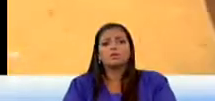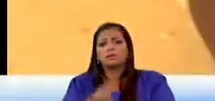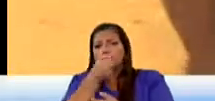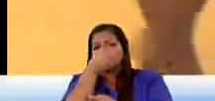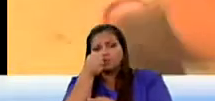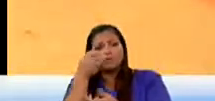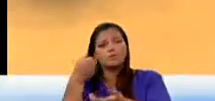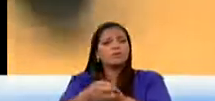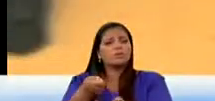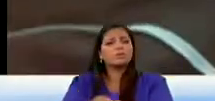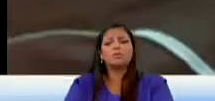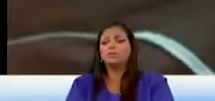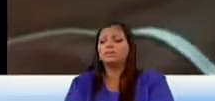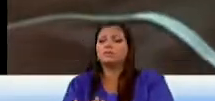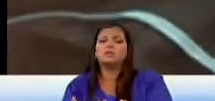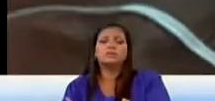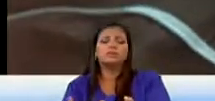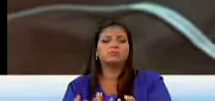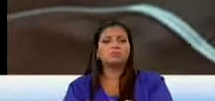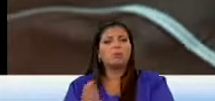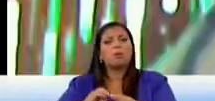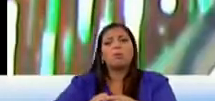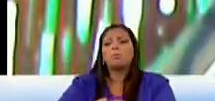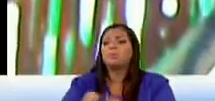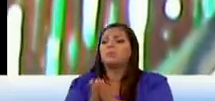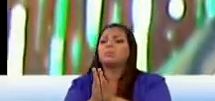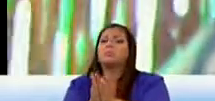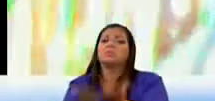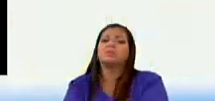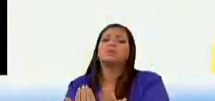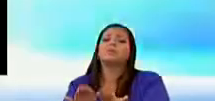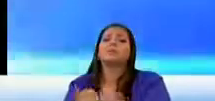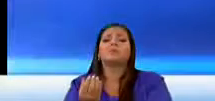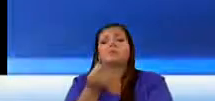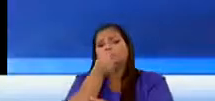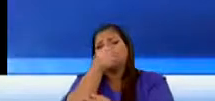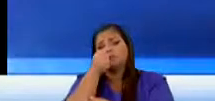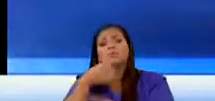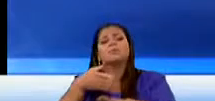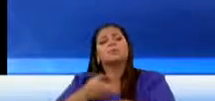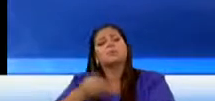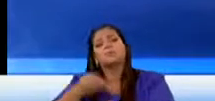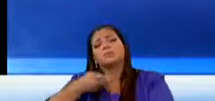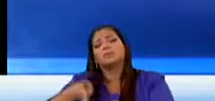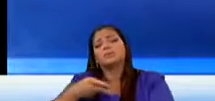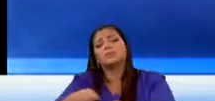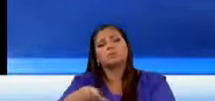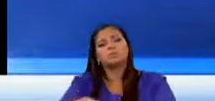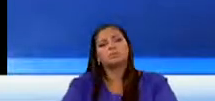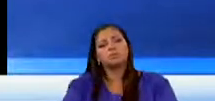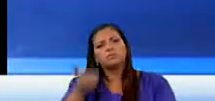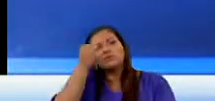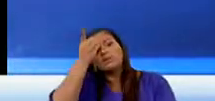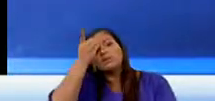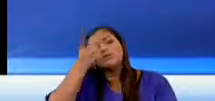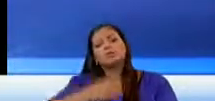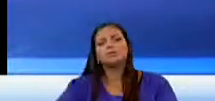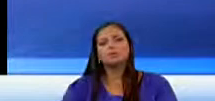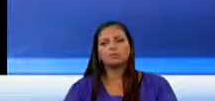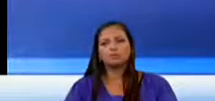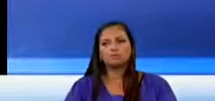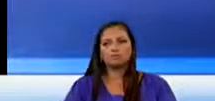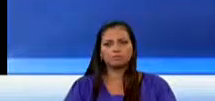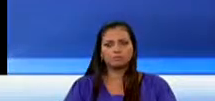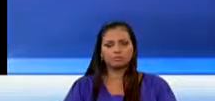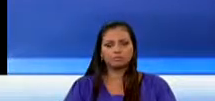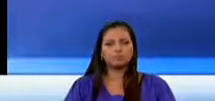que les han de dar y después les decir, después te pago, quién sabe. Hay una casa de acogimiento que se llama Juan Elías. Ellos van a ser ingresados